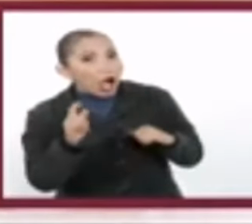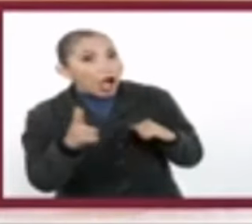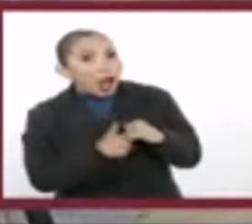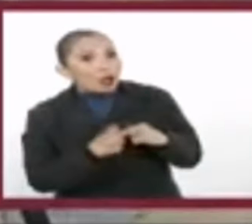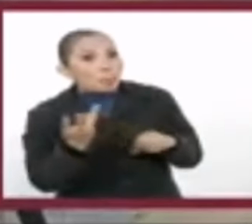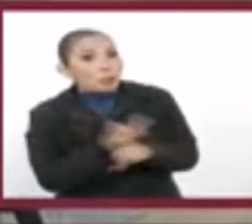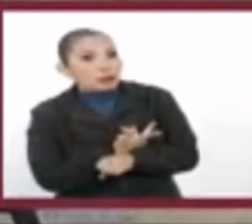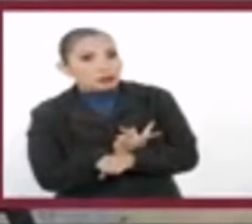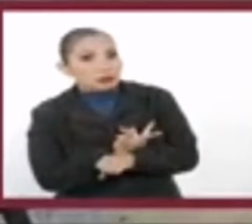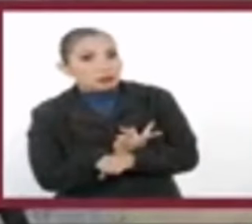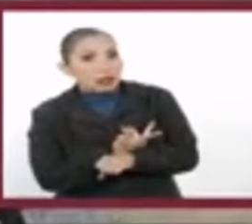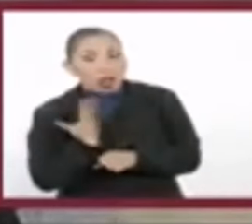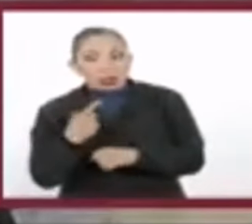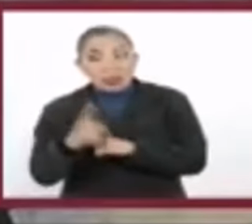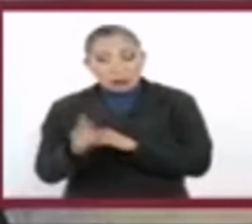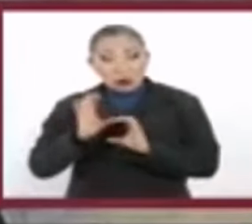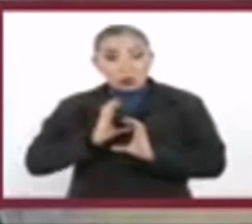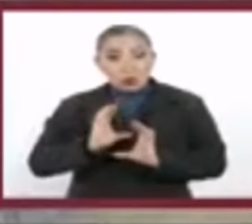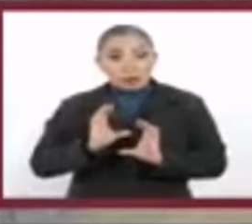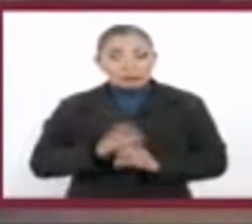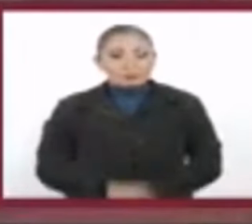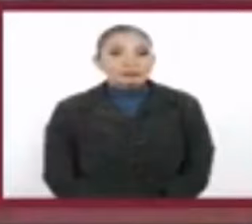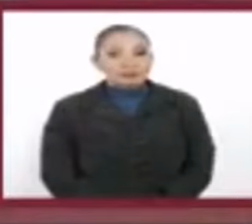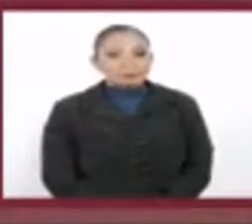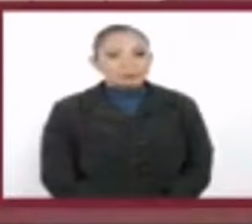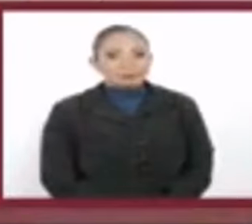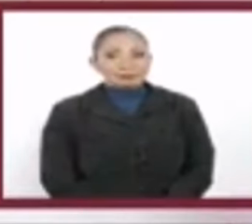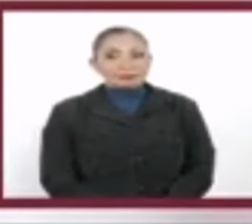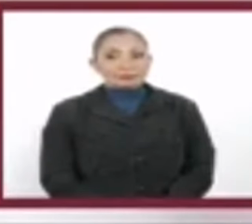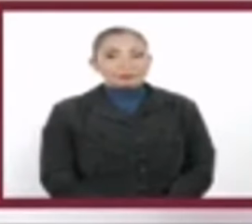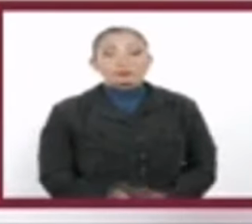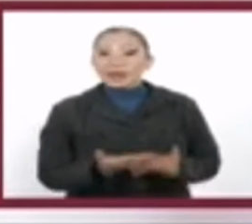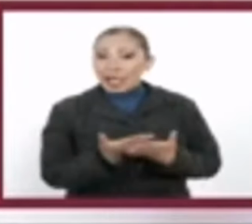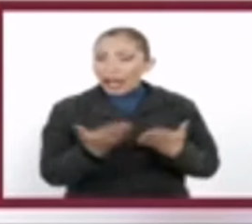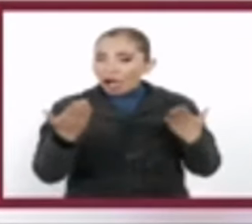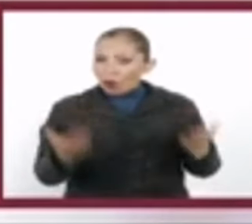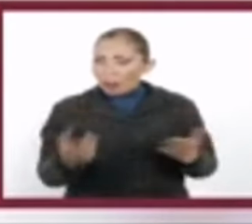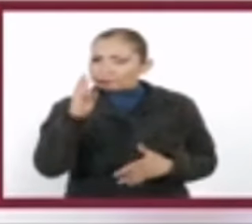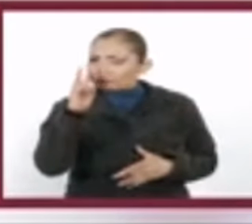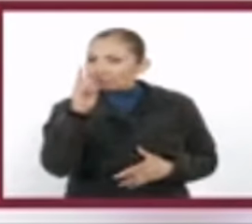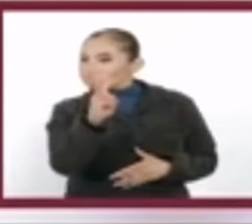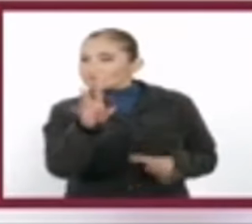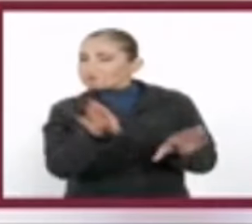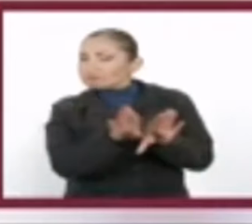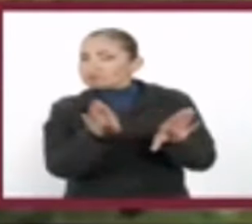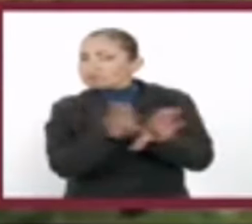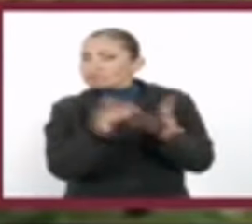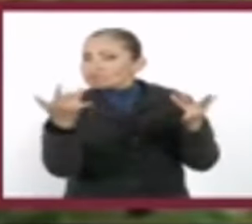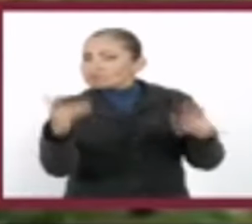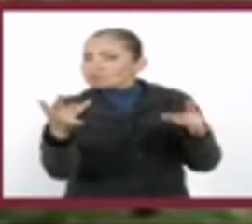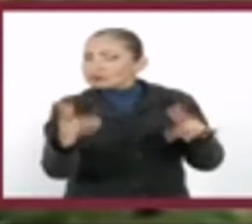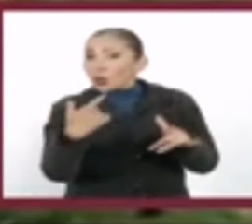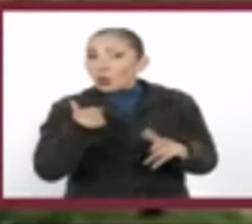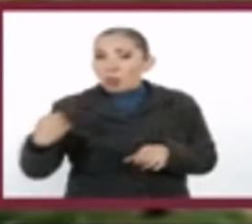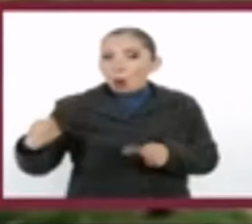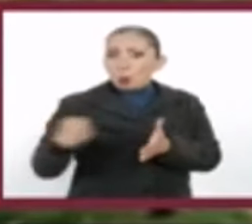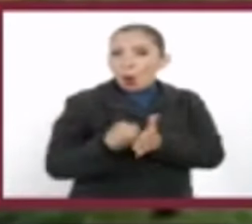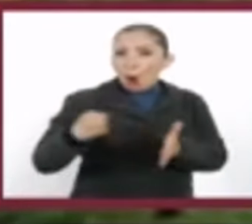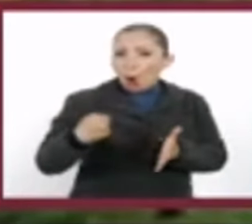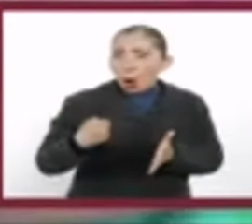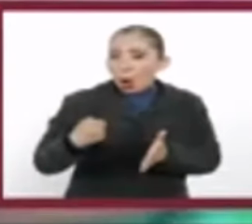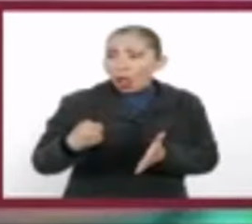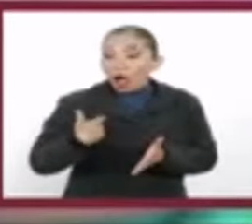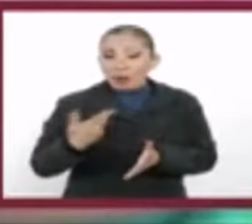de la presencia de estímulos dañinos que debemos evitar. Ahora, veamos cómo se genera el dolor cuando nos